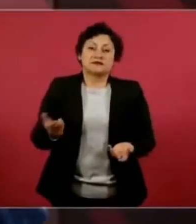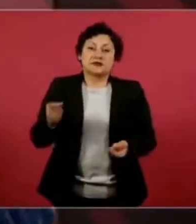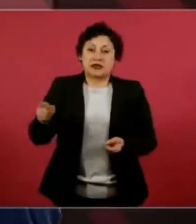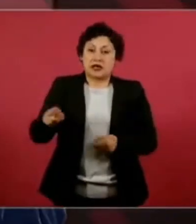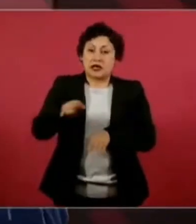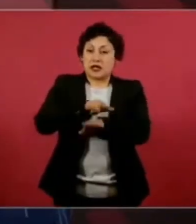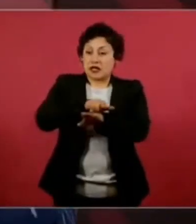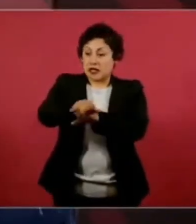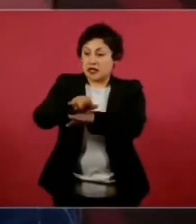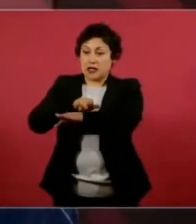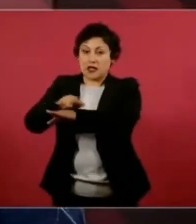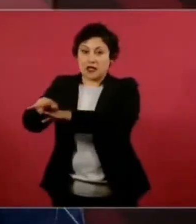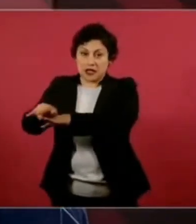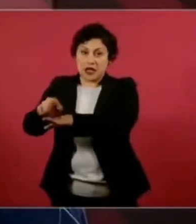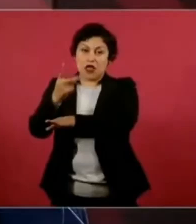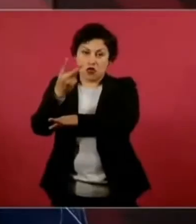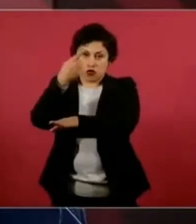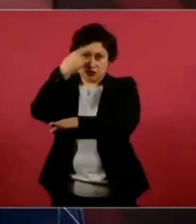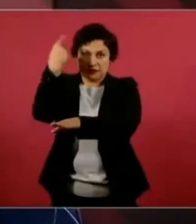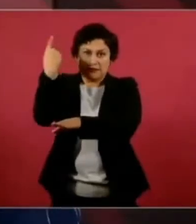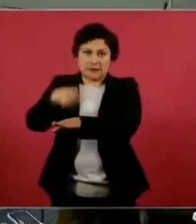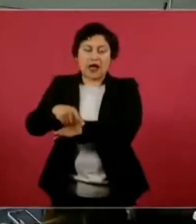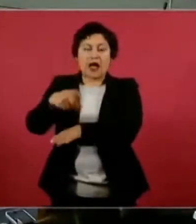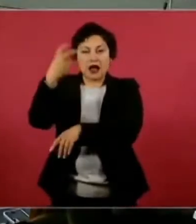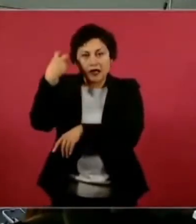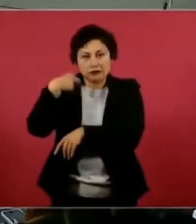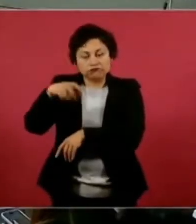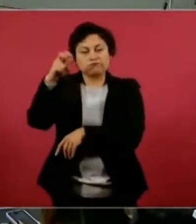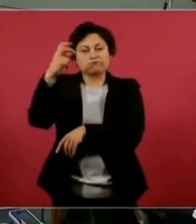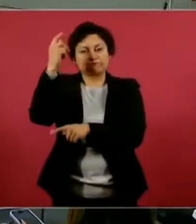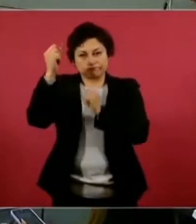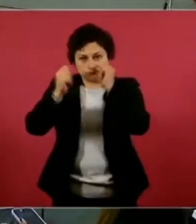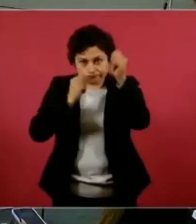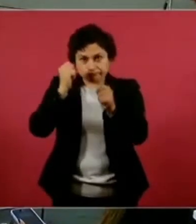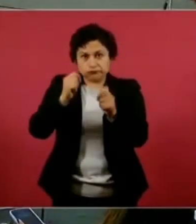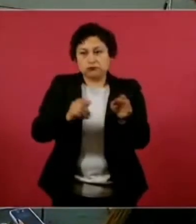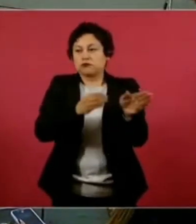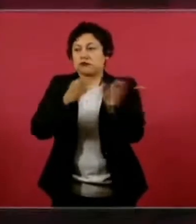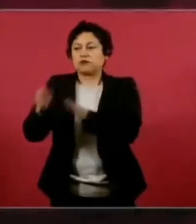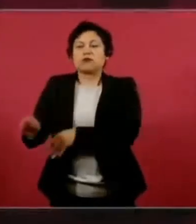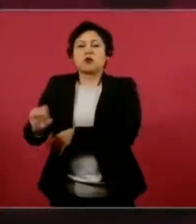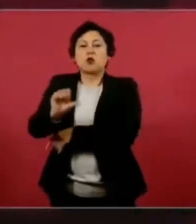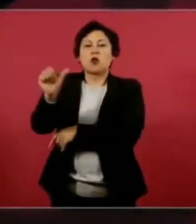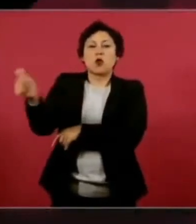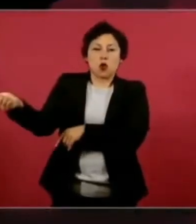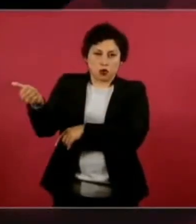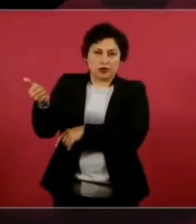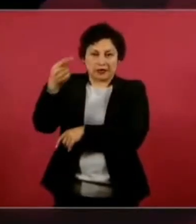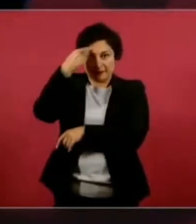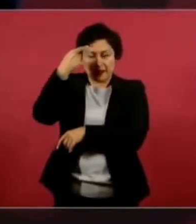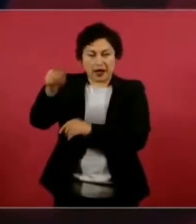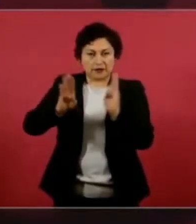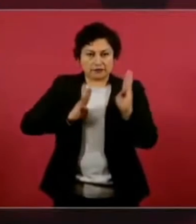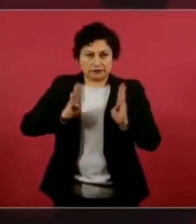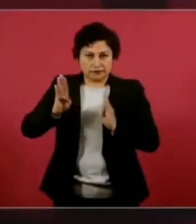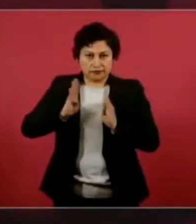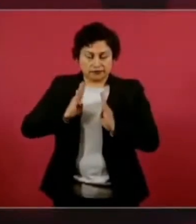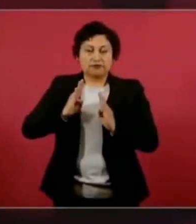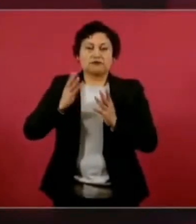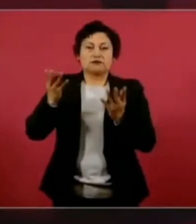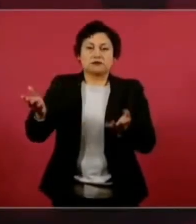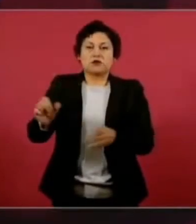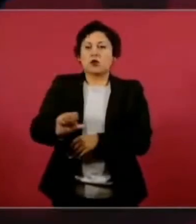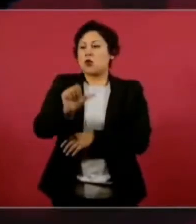más la pista militar para la base aérea, una ciudad